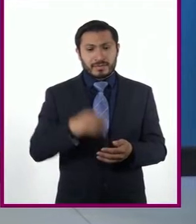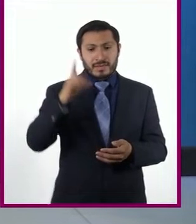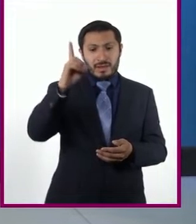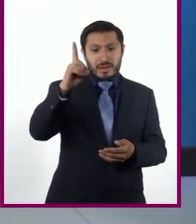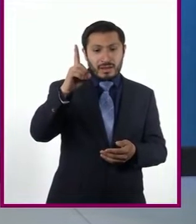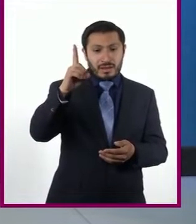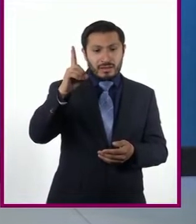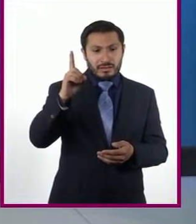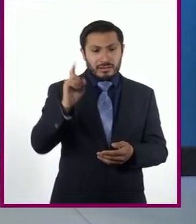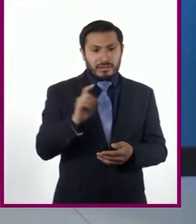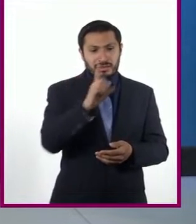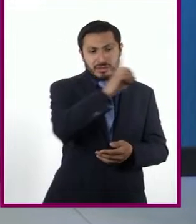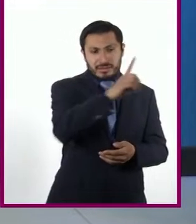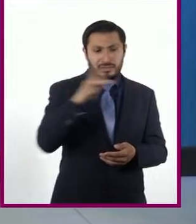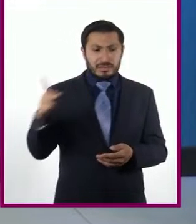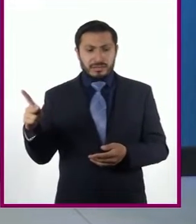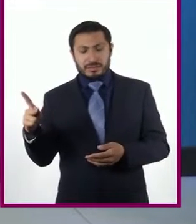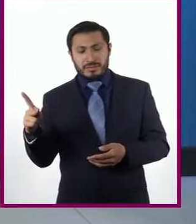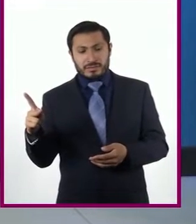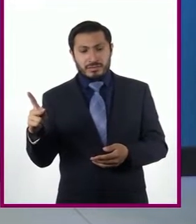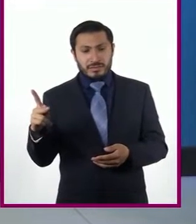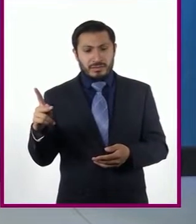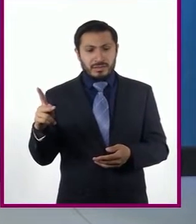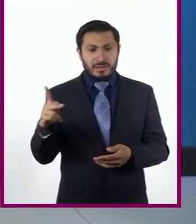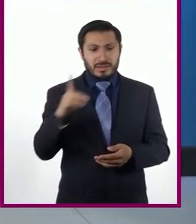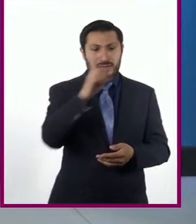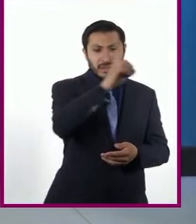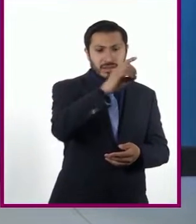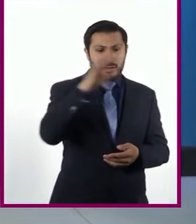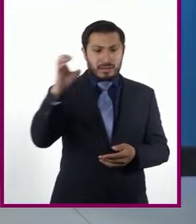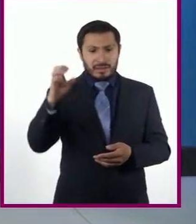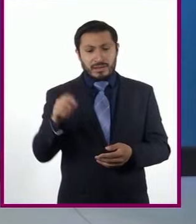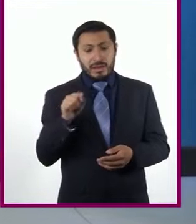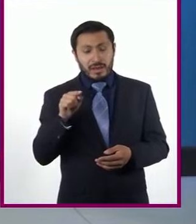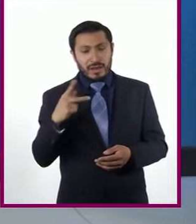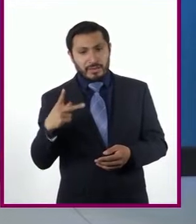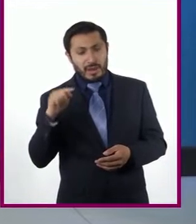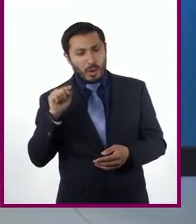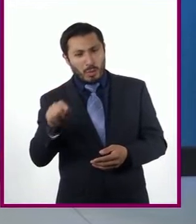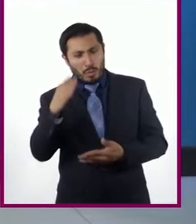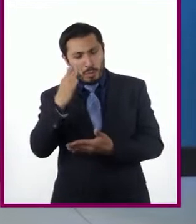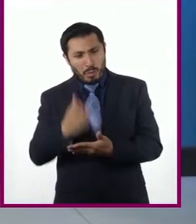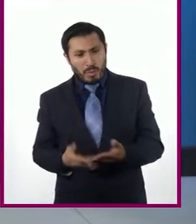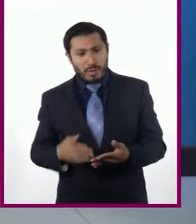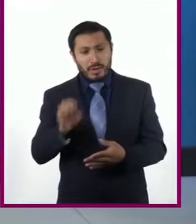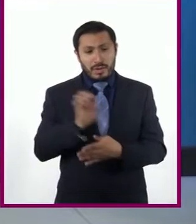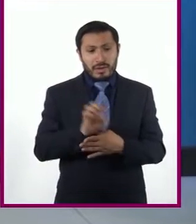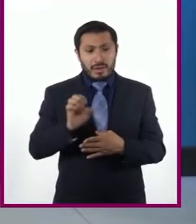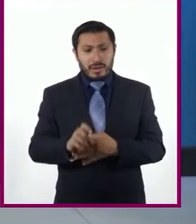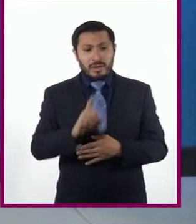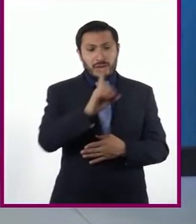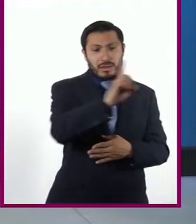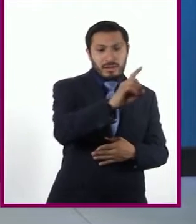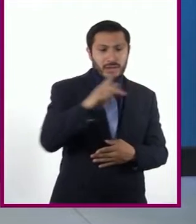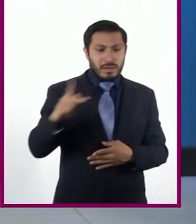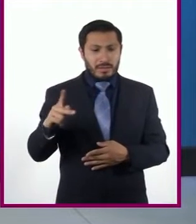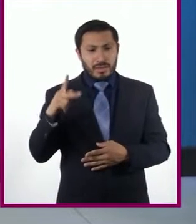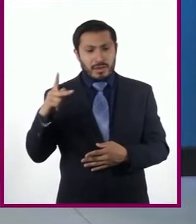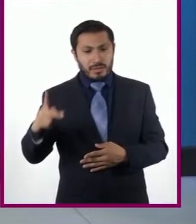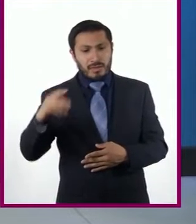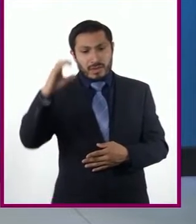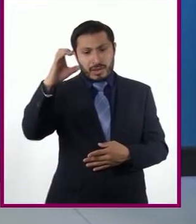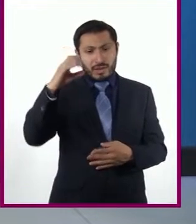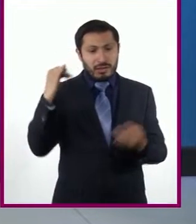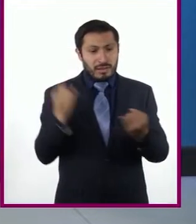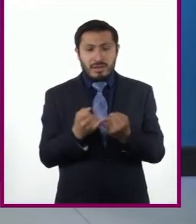el segmento PC, que por ser P un punto medio, entonces DP y PC tienen la